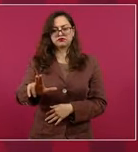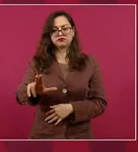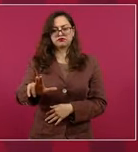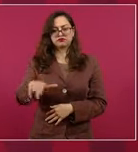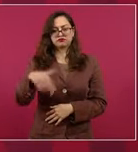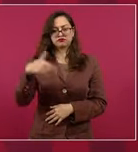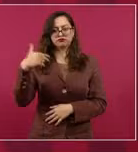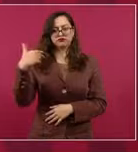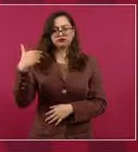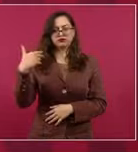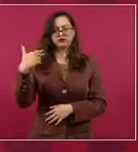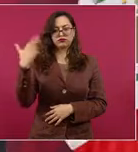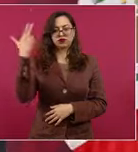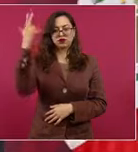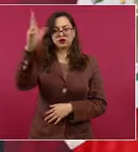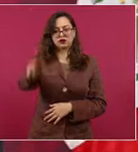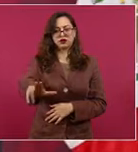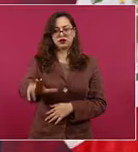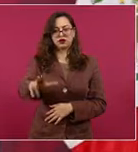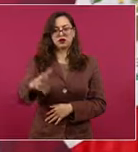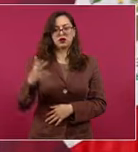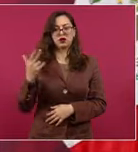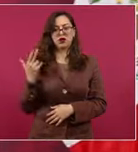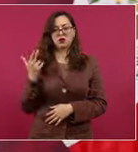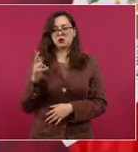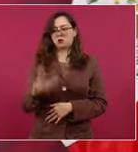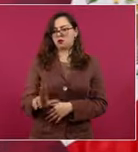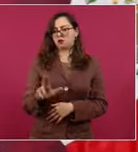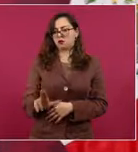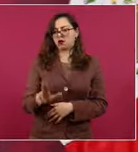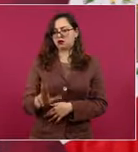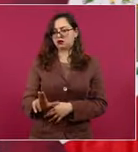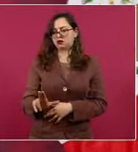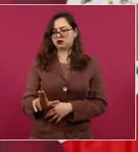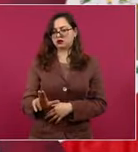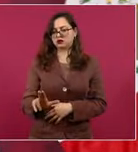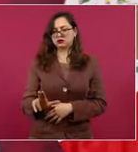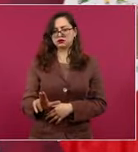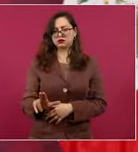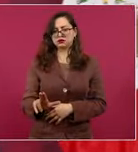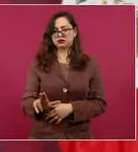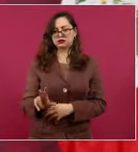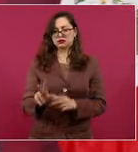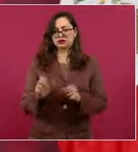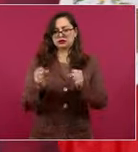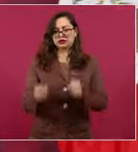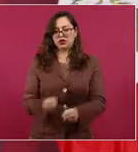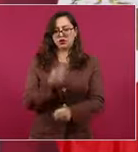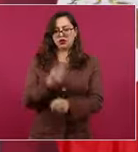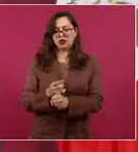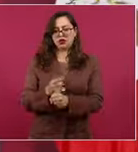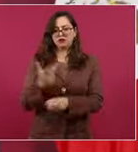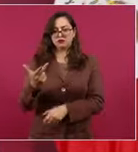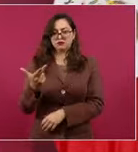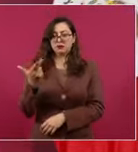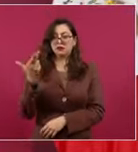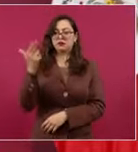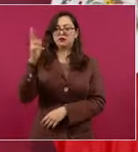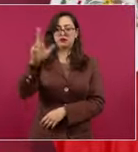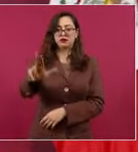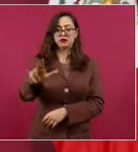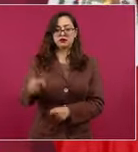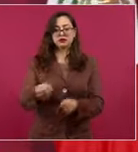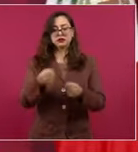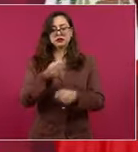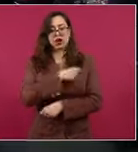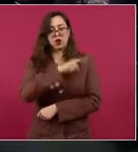viene en 8, porque el martes que viene es seguridad, pero el otro sí es salud. ¿Te